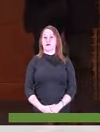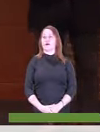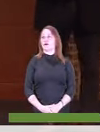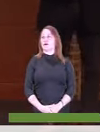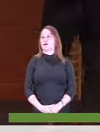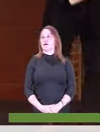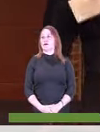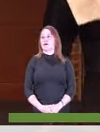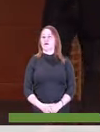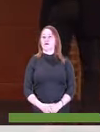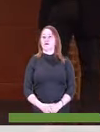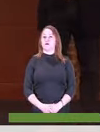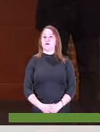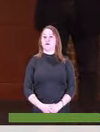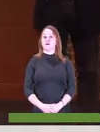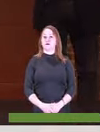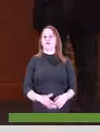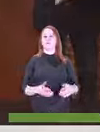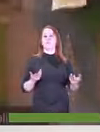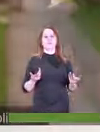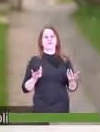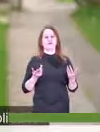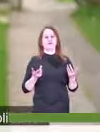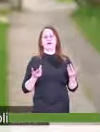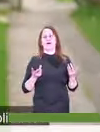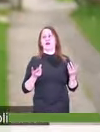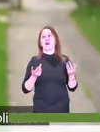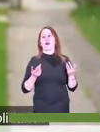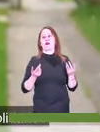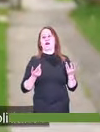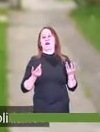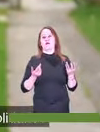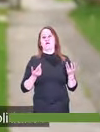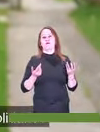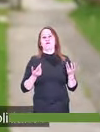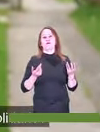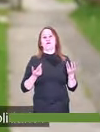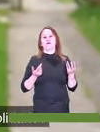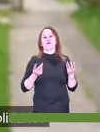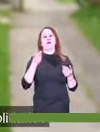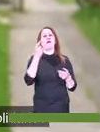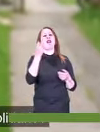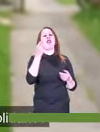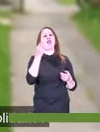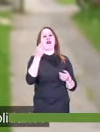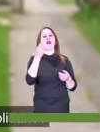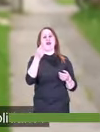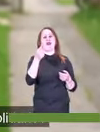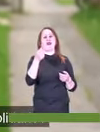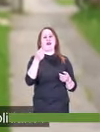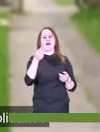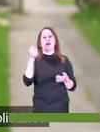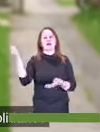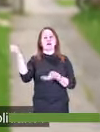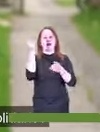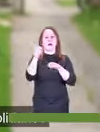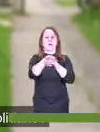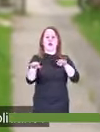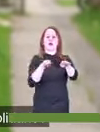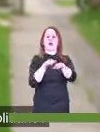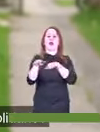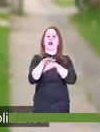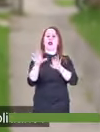¿Para dónde va, dónde termina la plata, el dinero del pico y placa